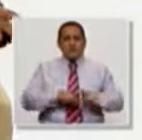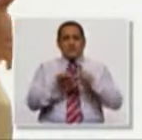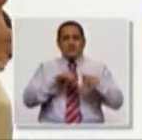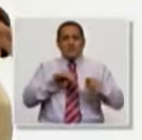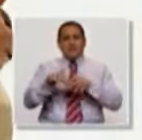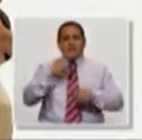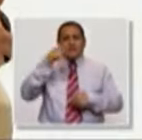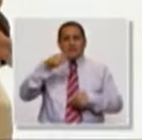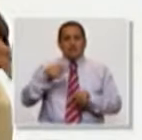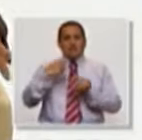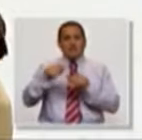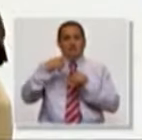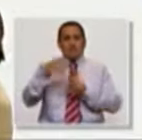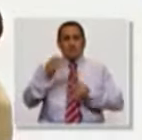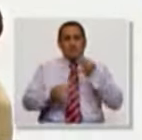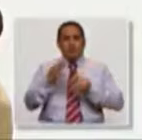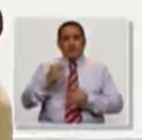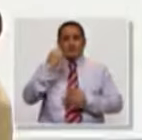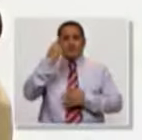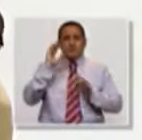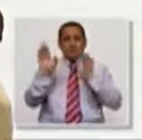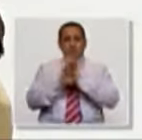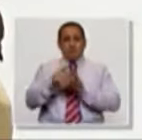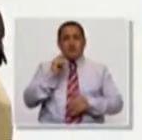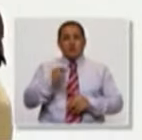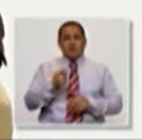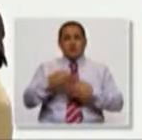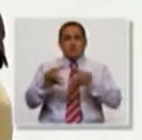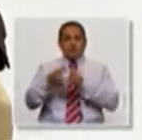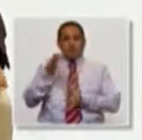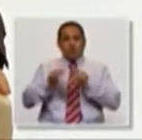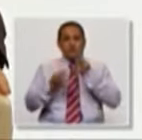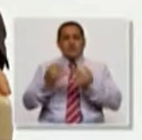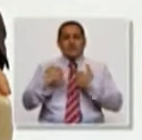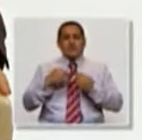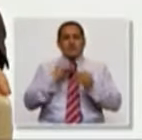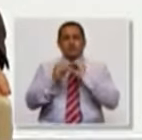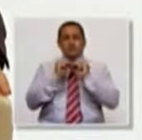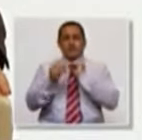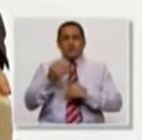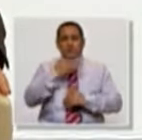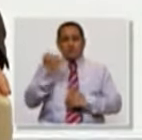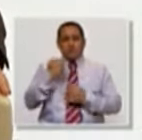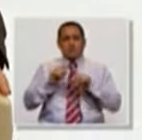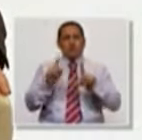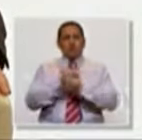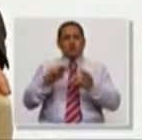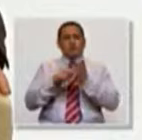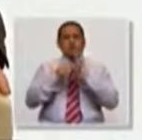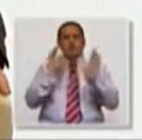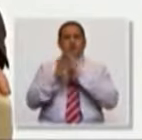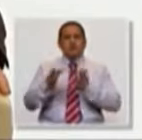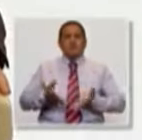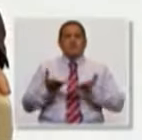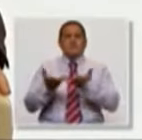creación necesaria de más juzgados, se entiende que el juez y el aparato judicial tiene que gestionar mejor, ¿no? Pero no es que se le dé la